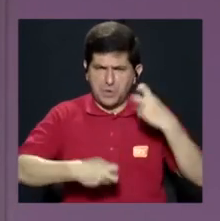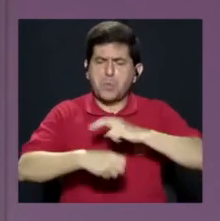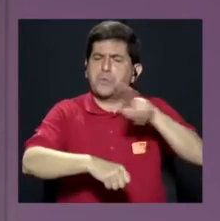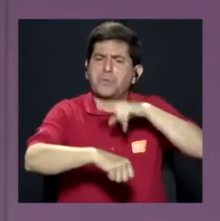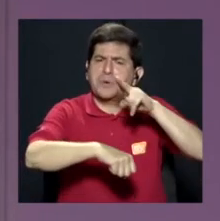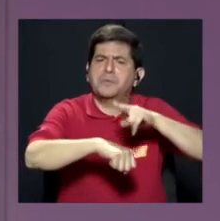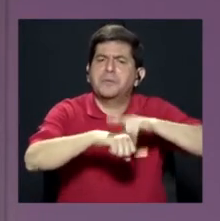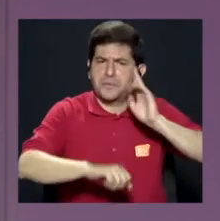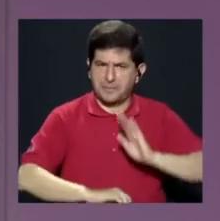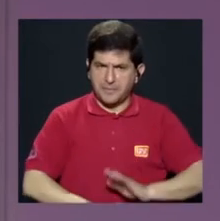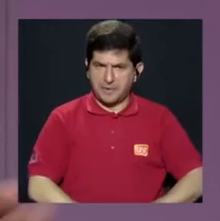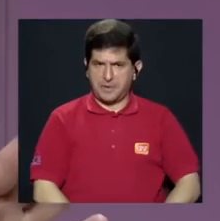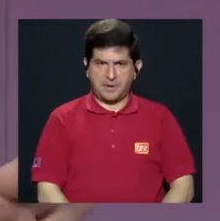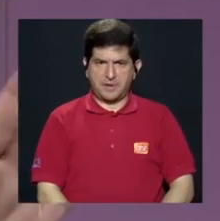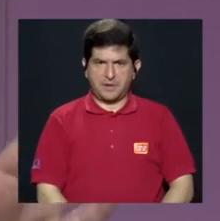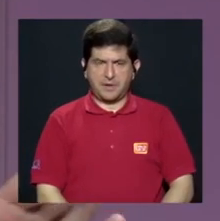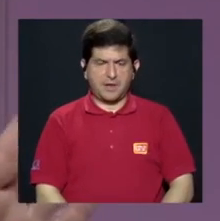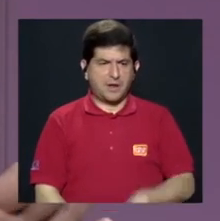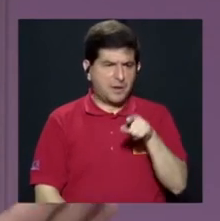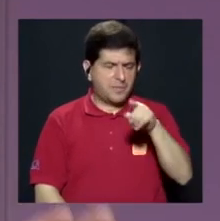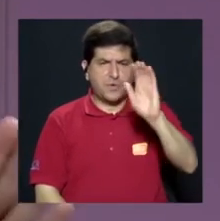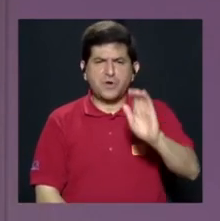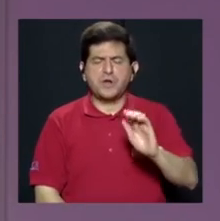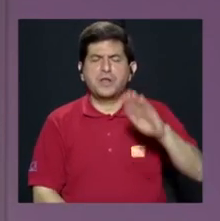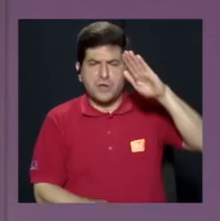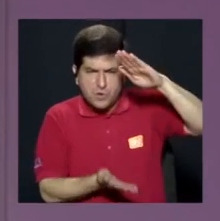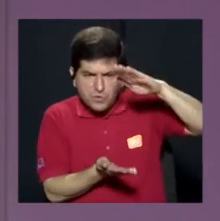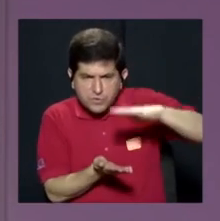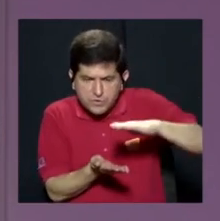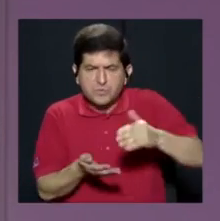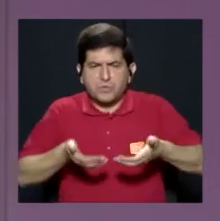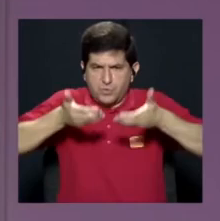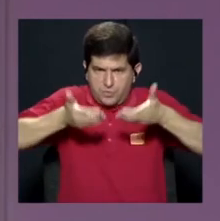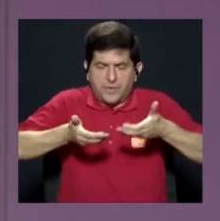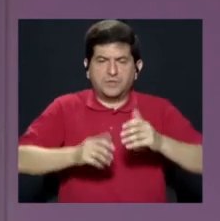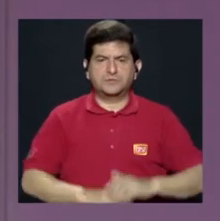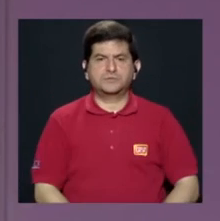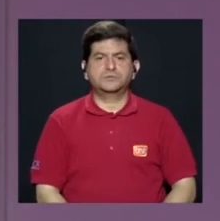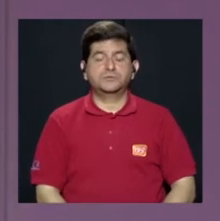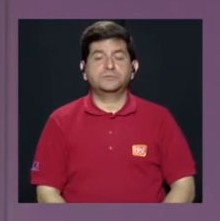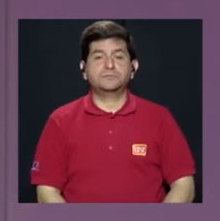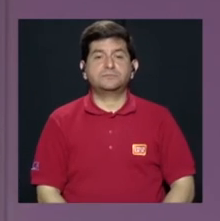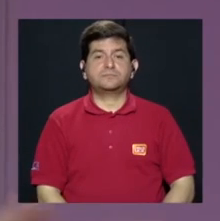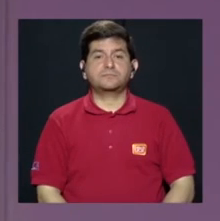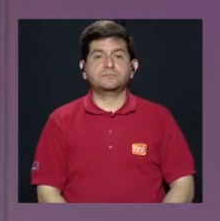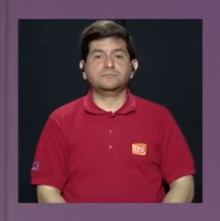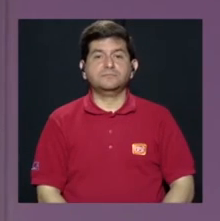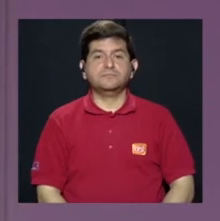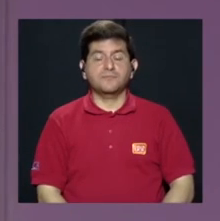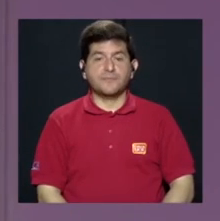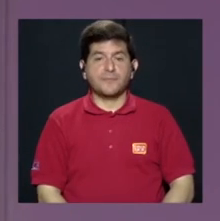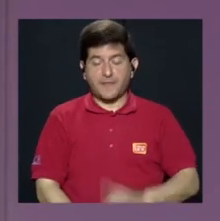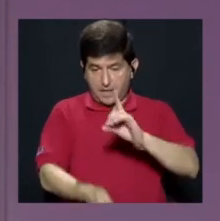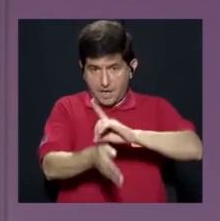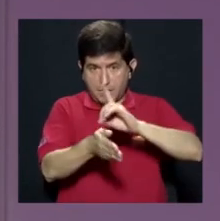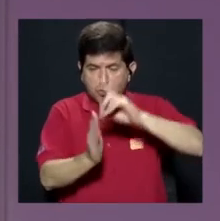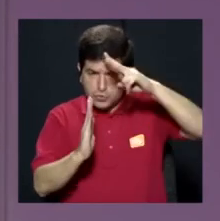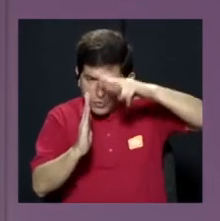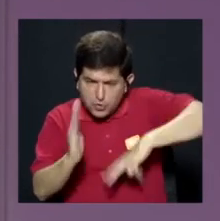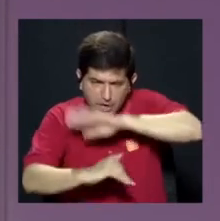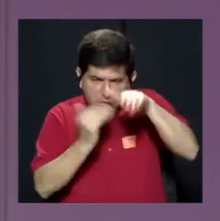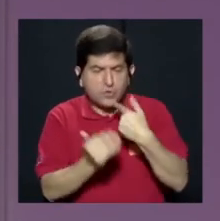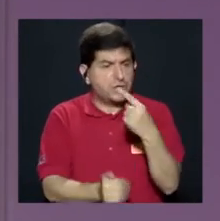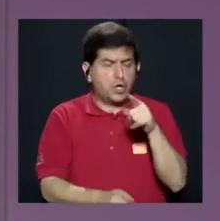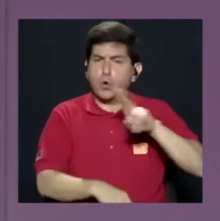normal por ser el chiquito pequeñito y bajo de peso. El doctor que me lee todo el expediente me dijo, él